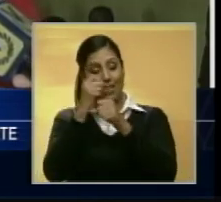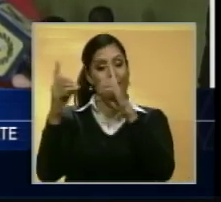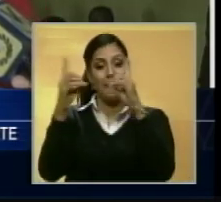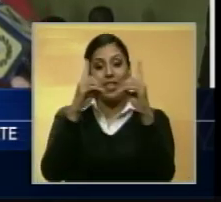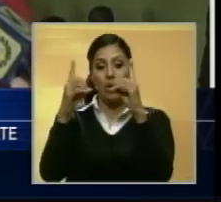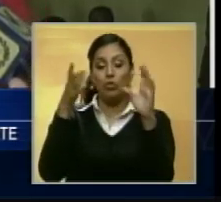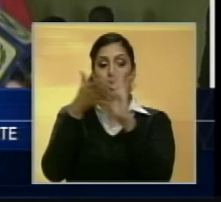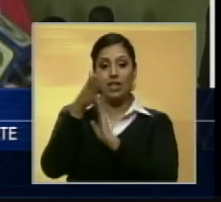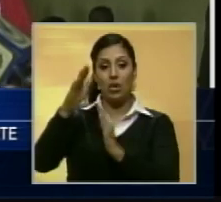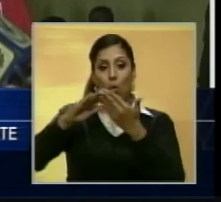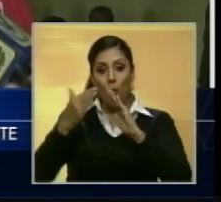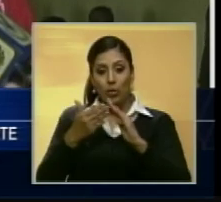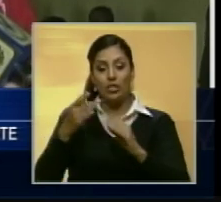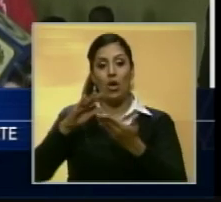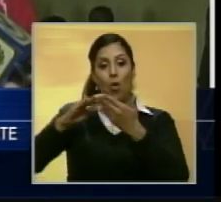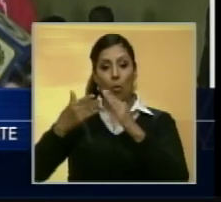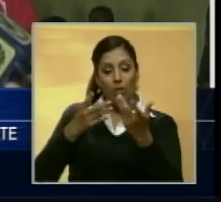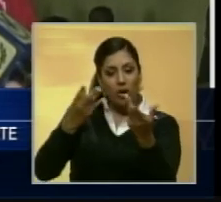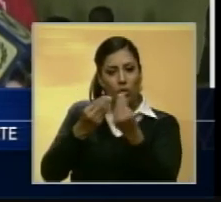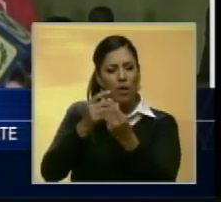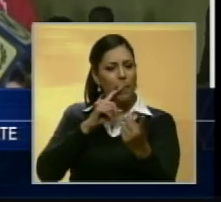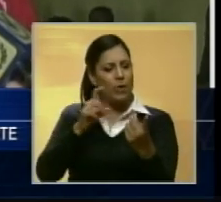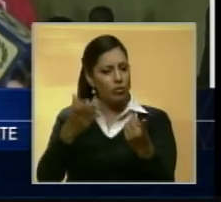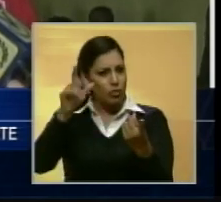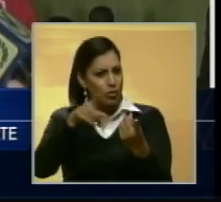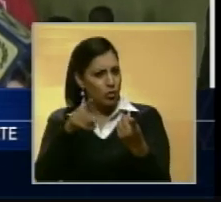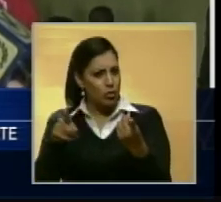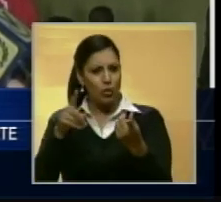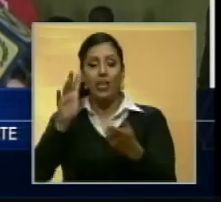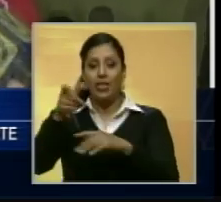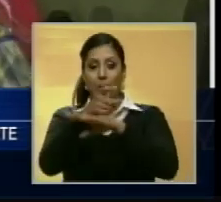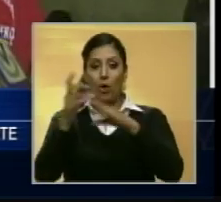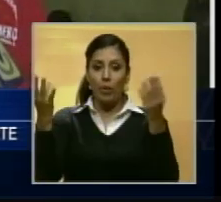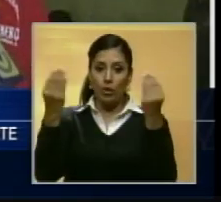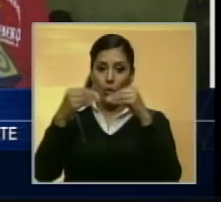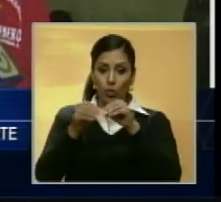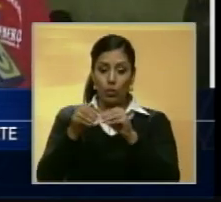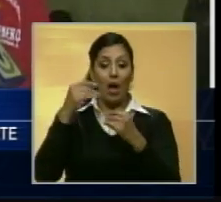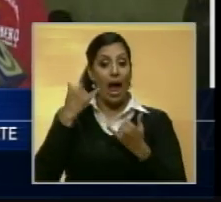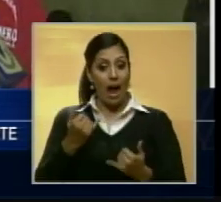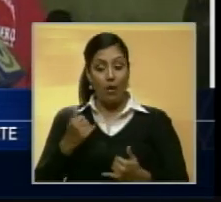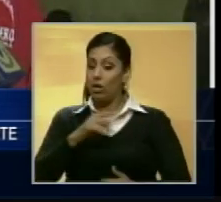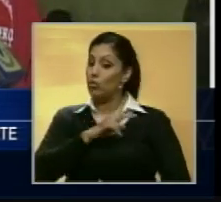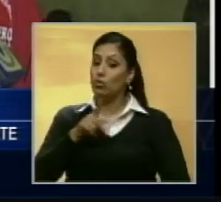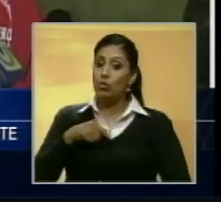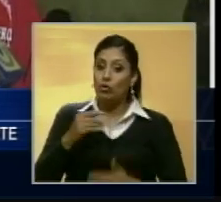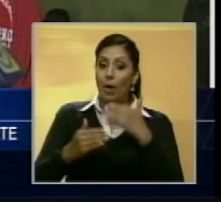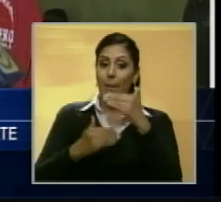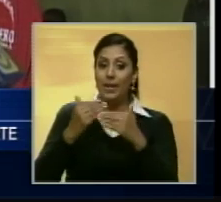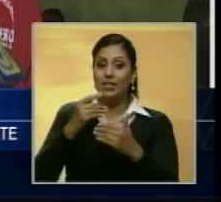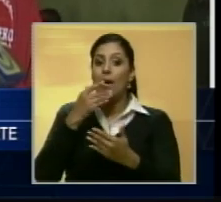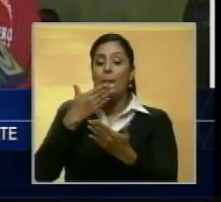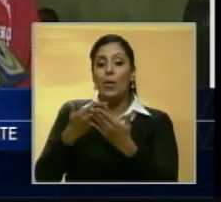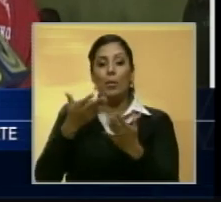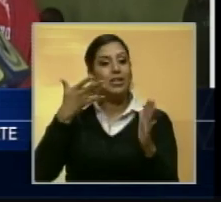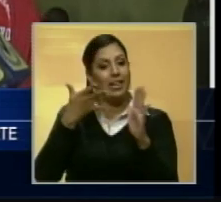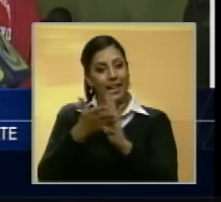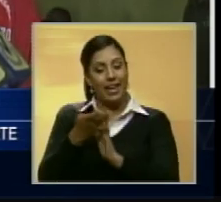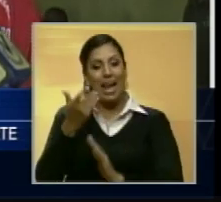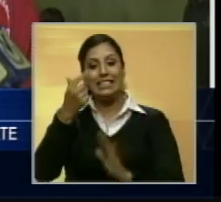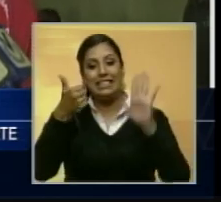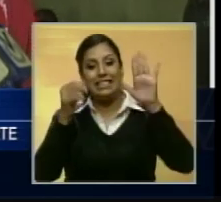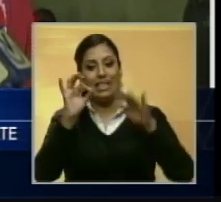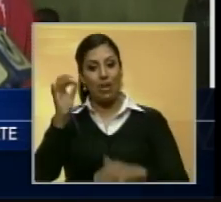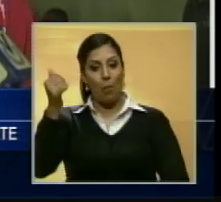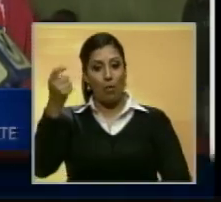que se lleven comunitariamente con las comunidades y el gremio y el gobierno central. Hasta ahora lo que más está ganada la propuesta es el monto de